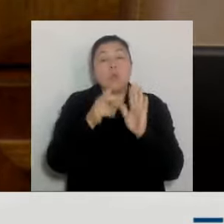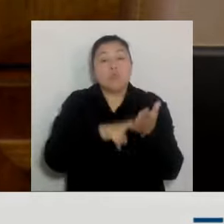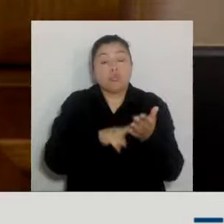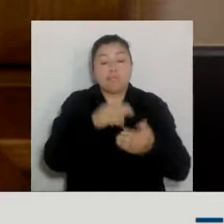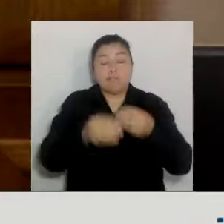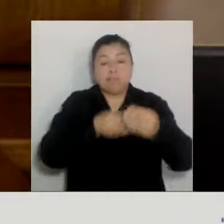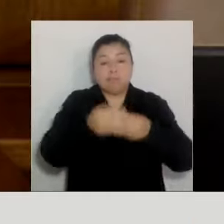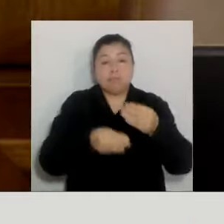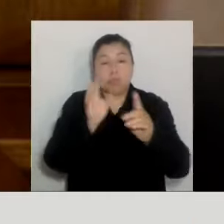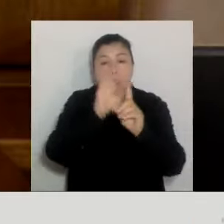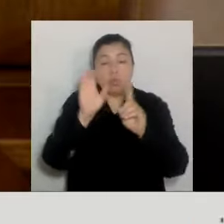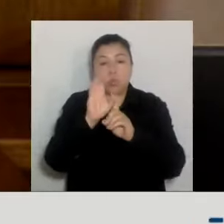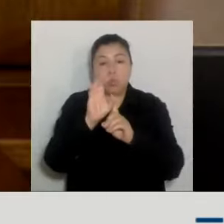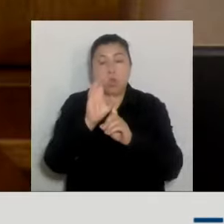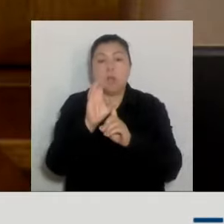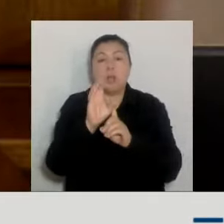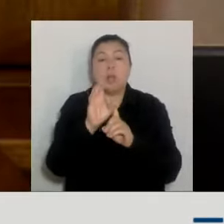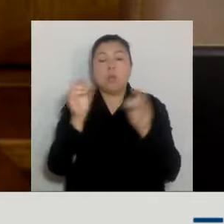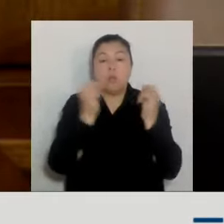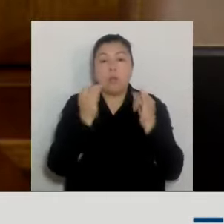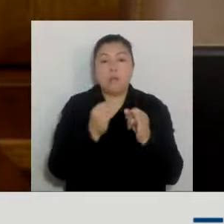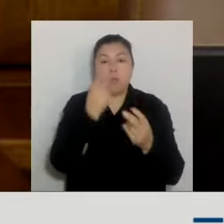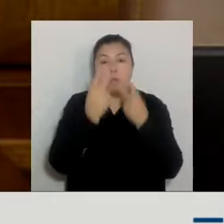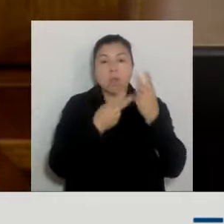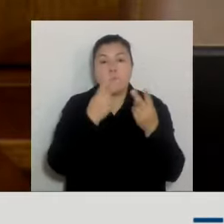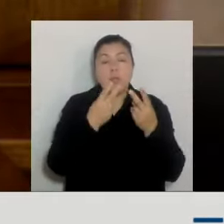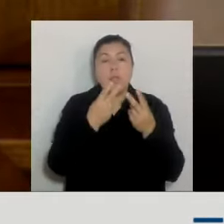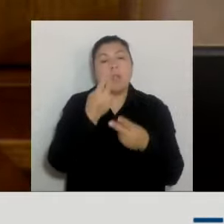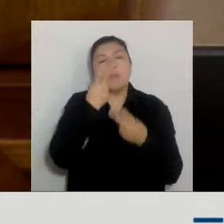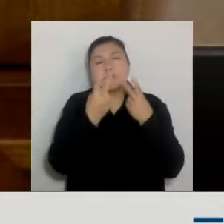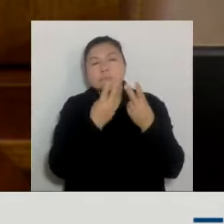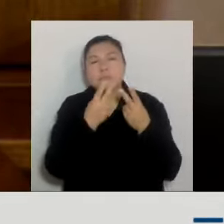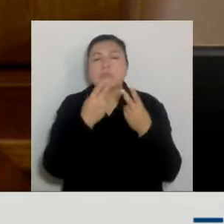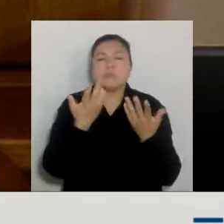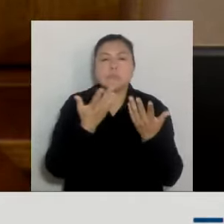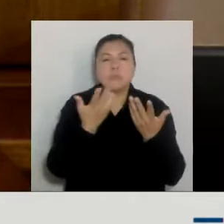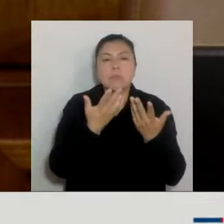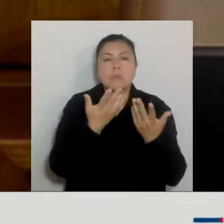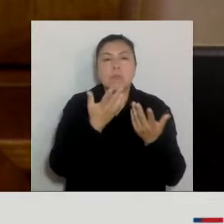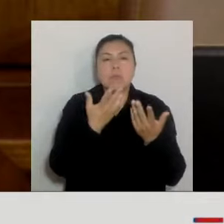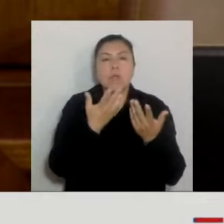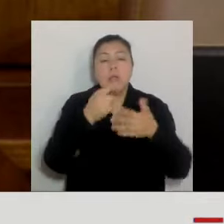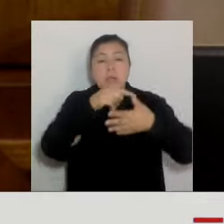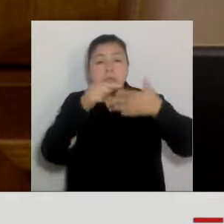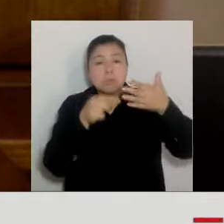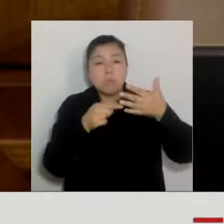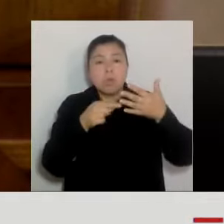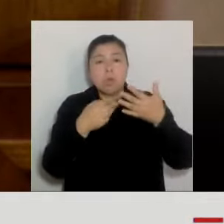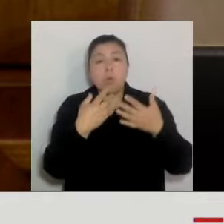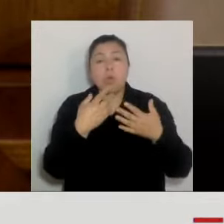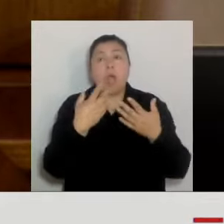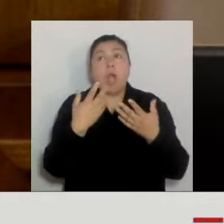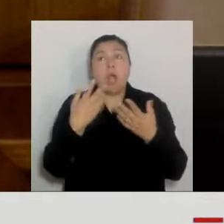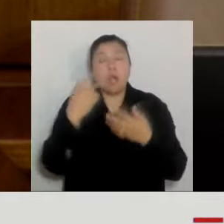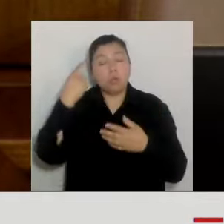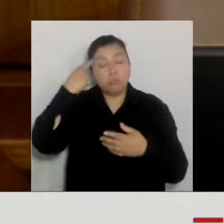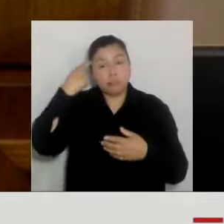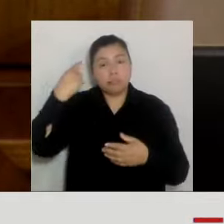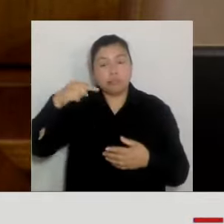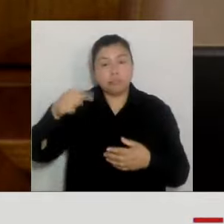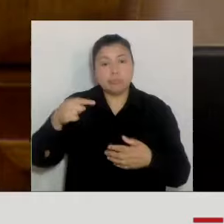culturalmente una forma de ver o de apreciar ciertas ciertas cuestiones Y en este caso una connotación negativa que se le quiere dar a los alimentos